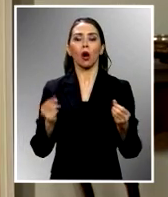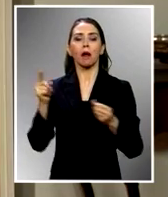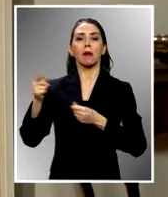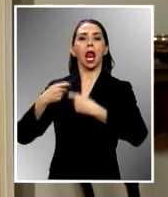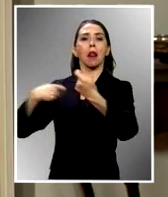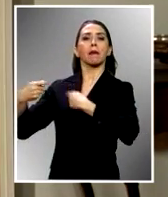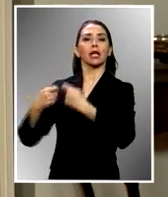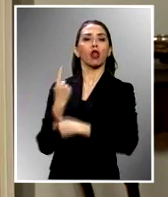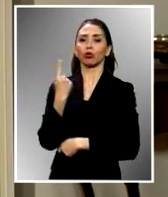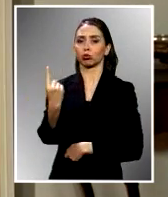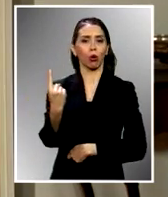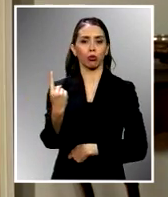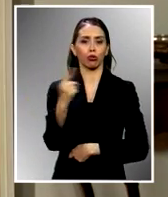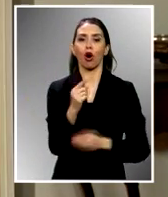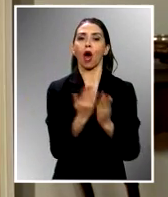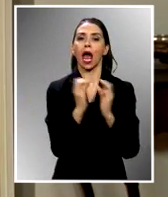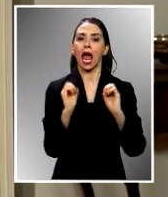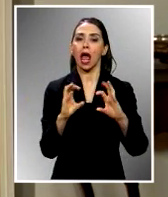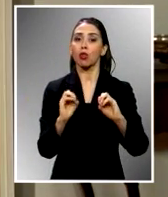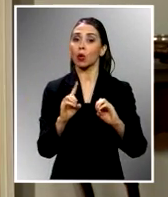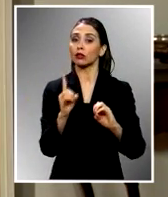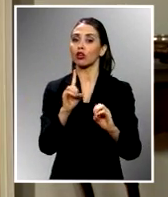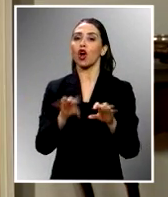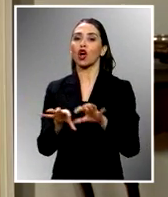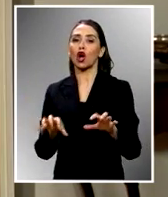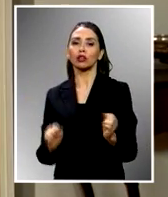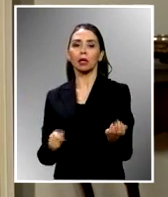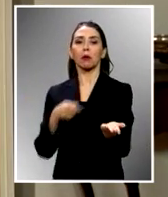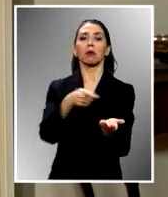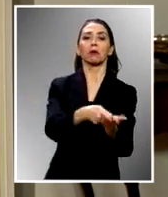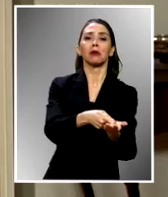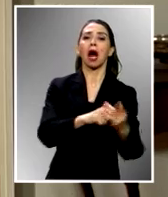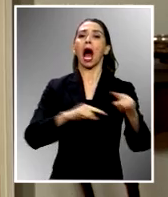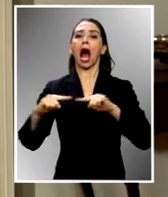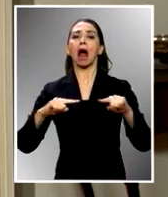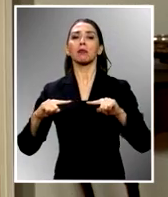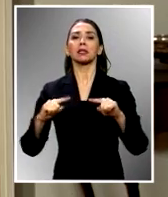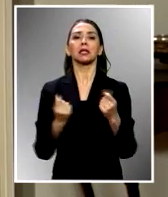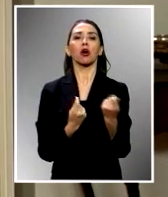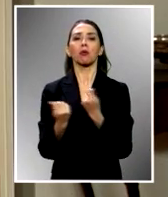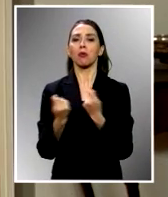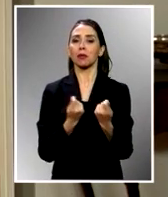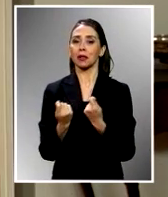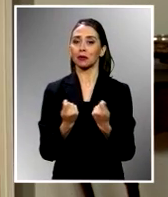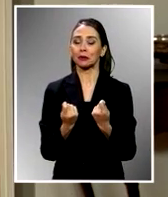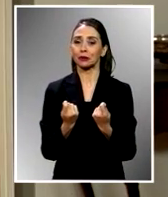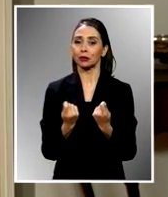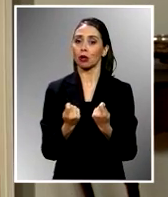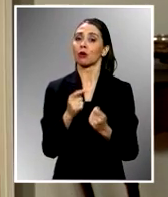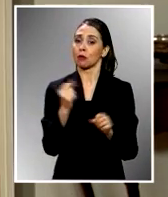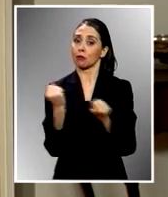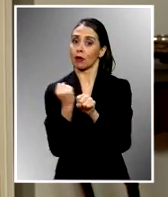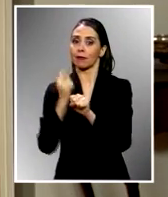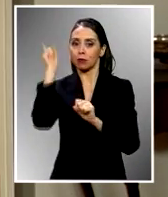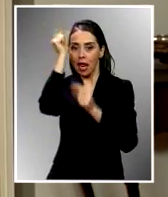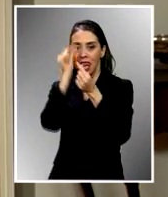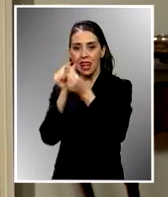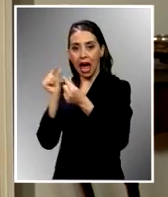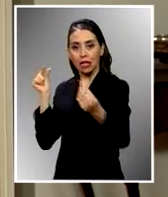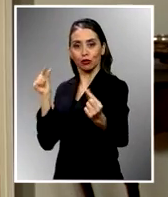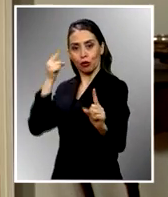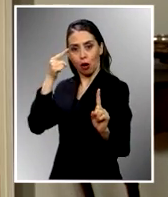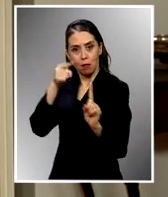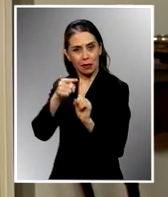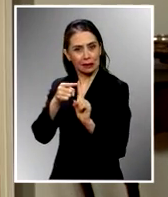el mercado porque la educación no es un bien de consumo que se puede administrar como un mero negocio es una tarea nacional que